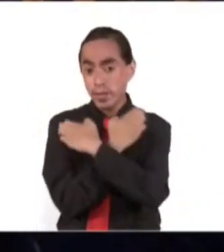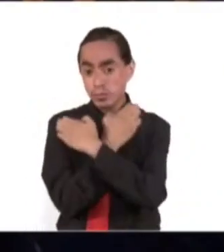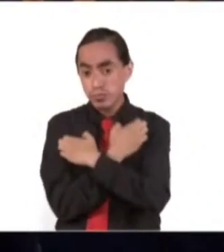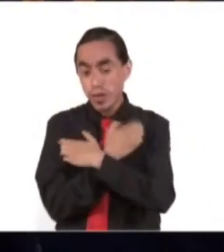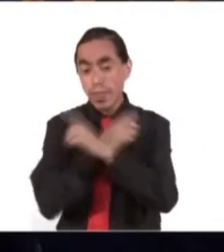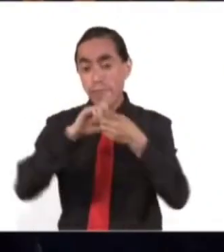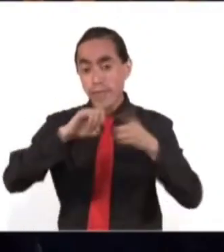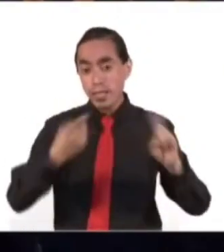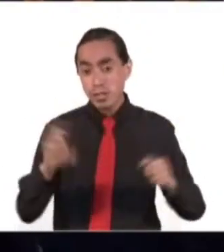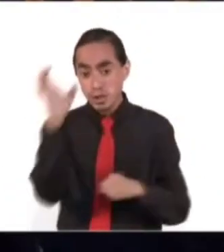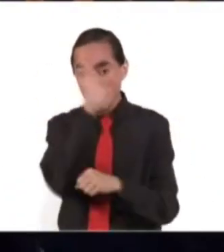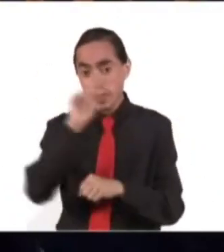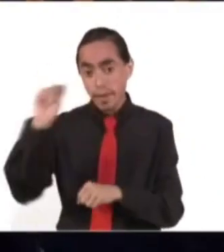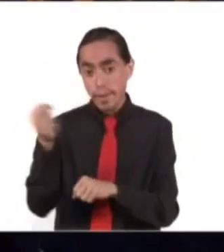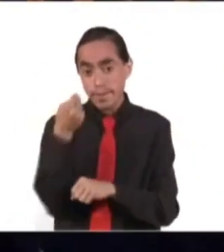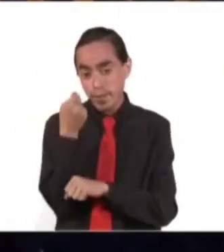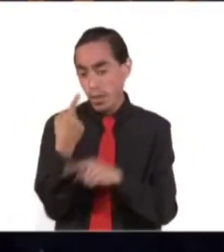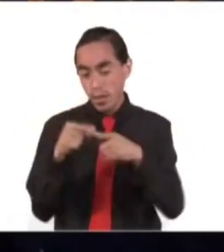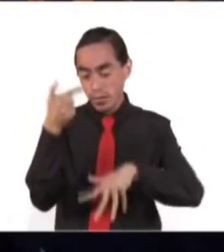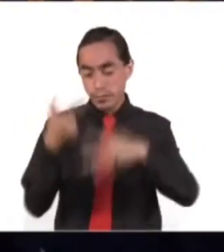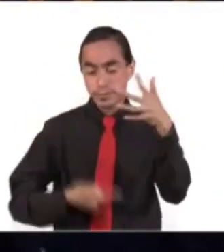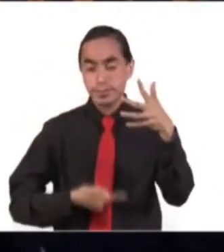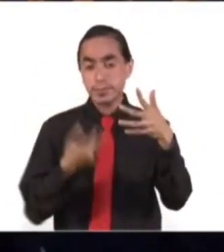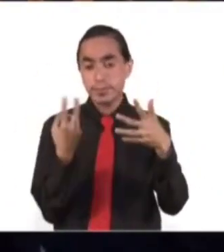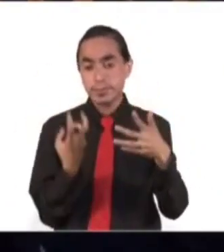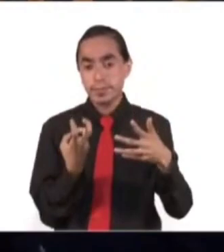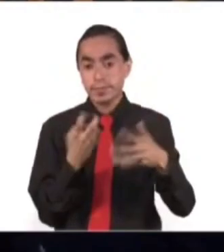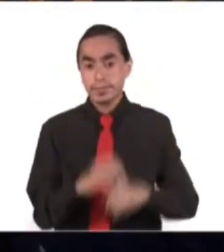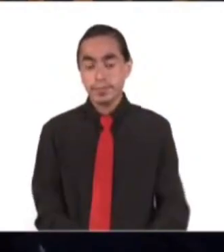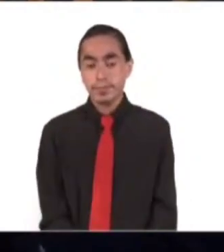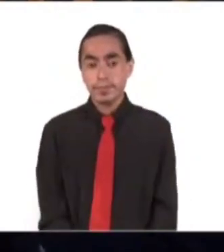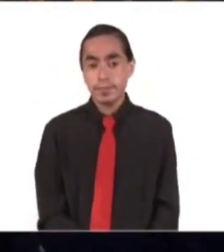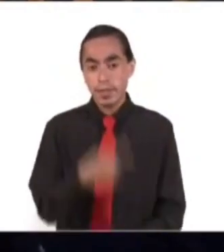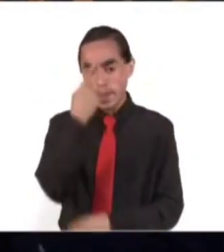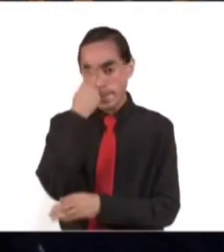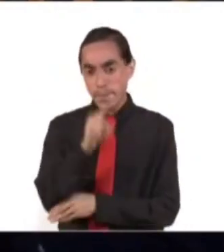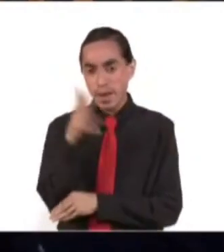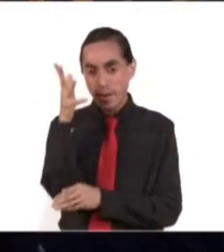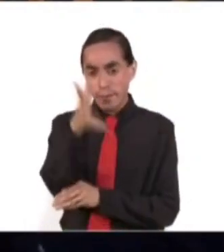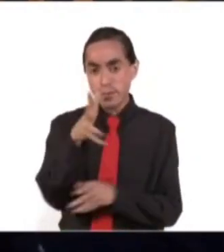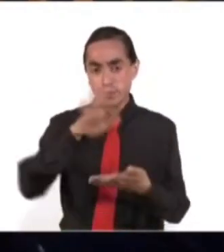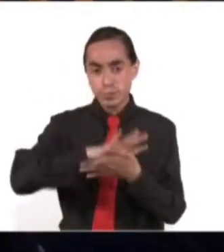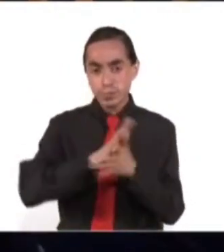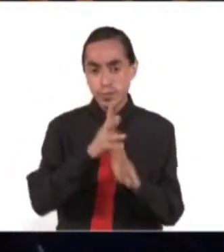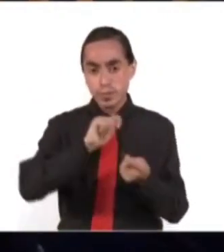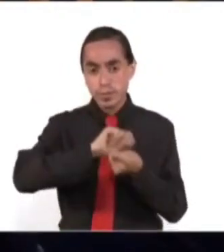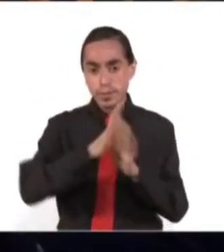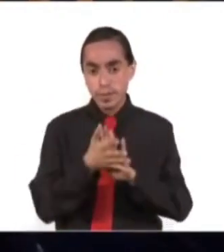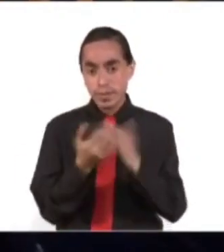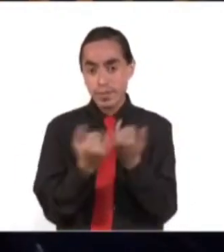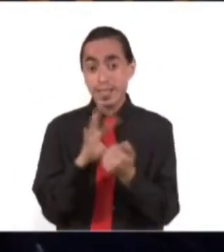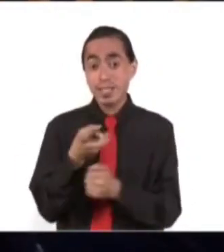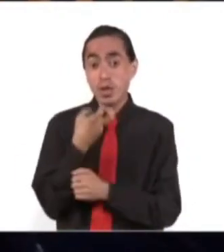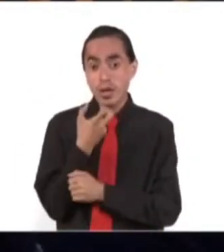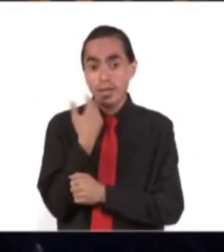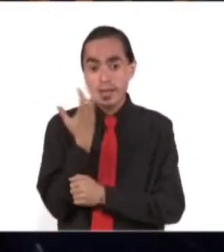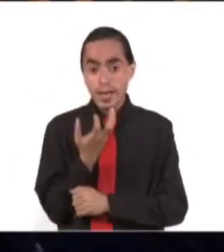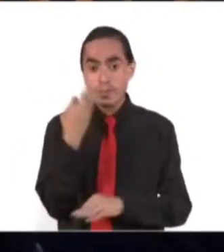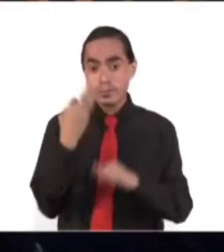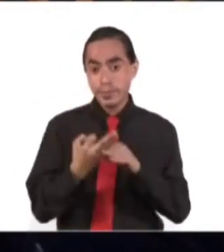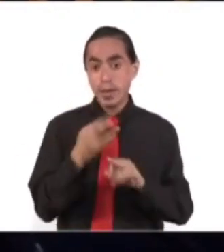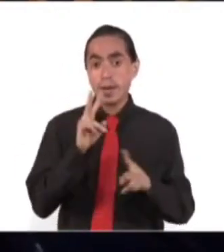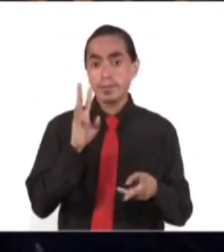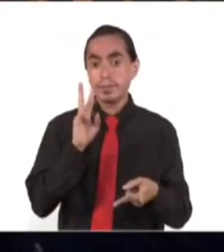de desarrollo científico, tecnológico, etcétera, para el futuro de la transformación. Eso es lo que queremos discutir todos, que